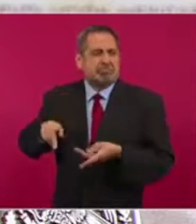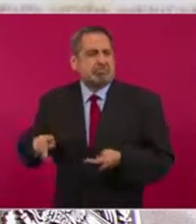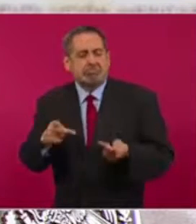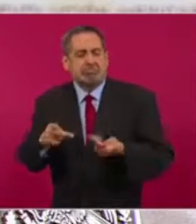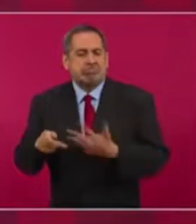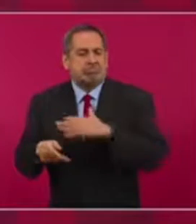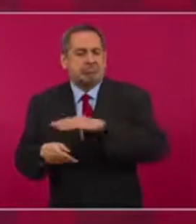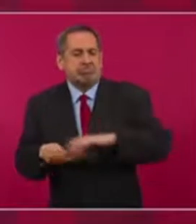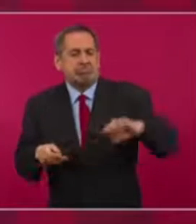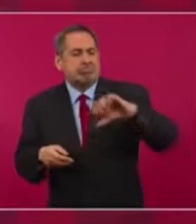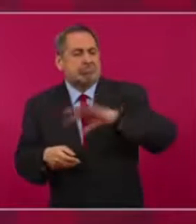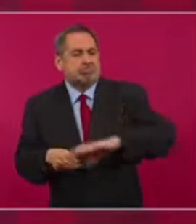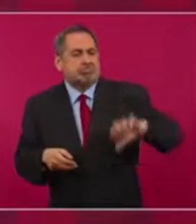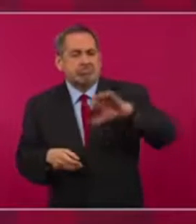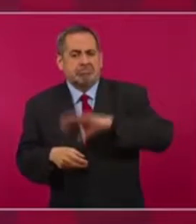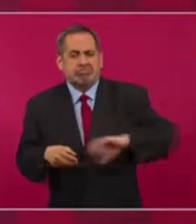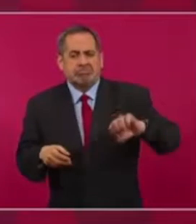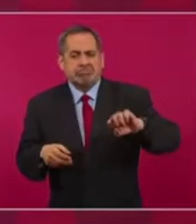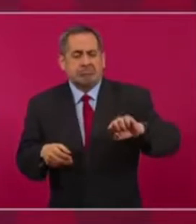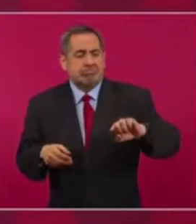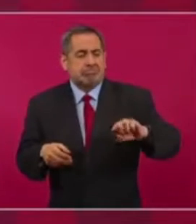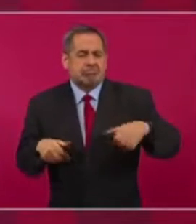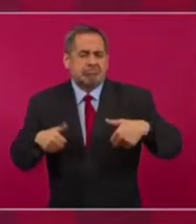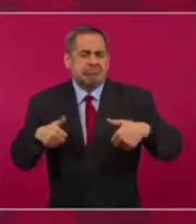saquear, en robar.